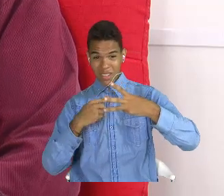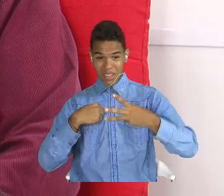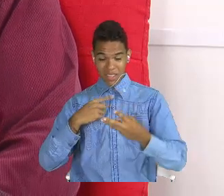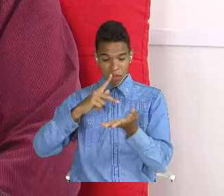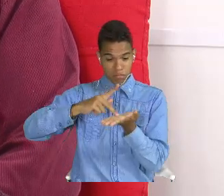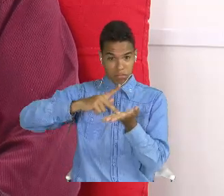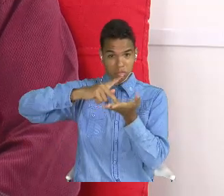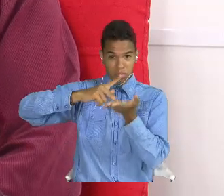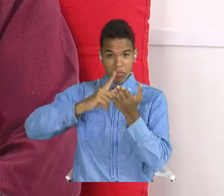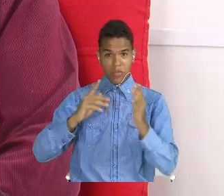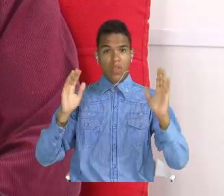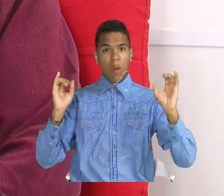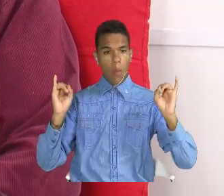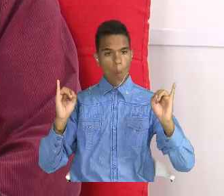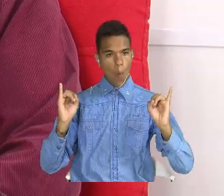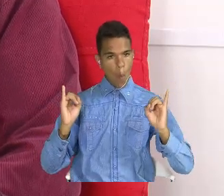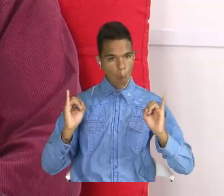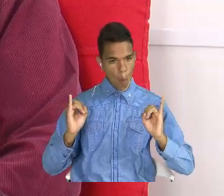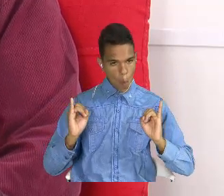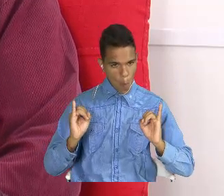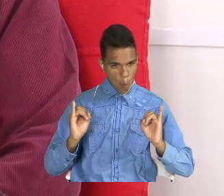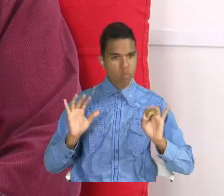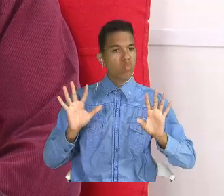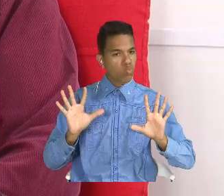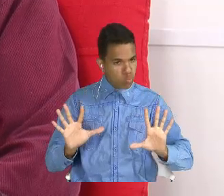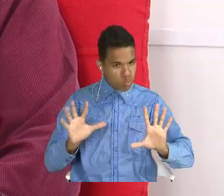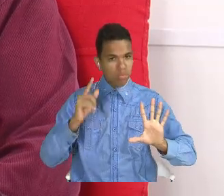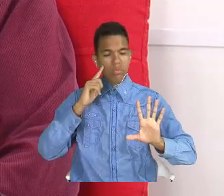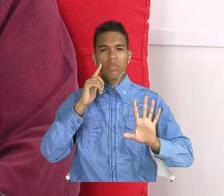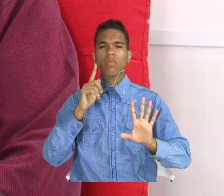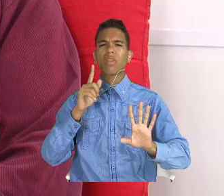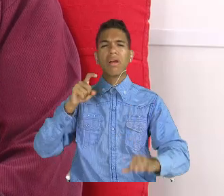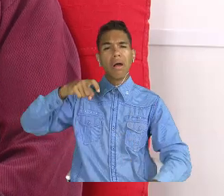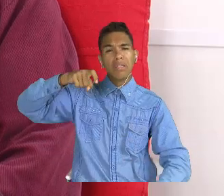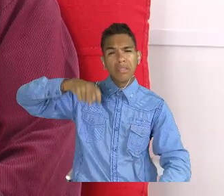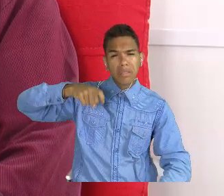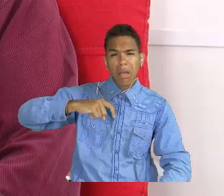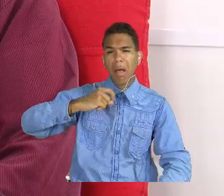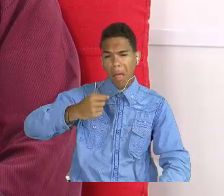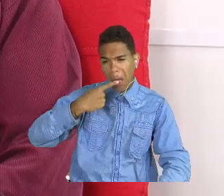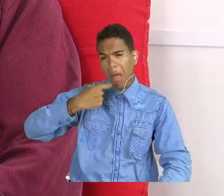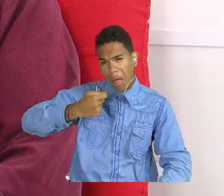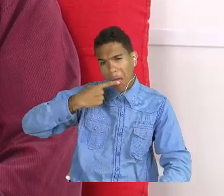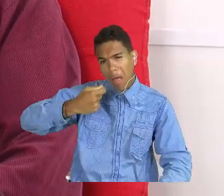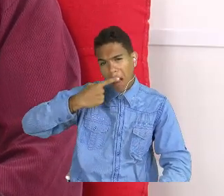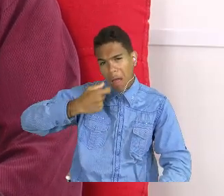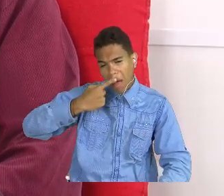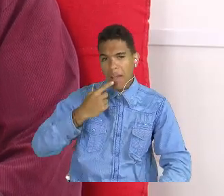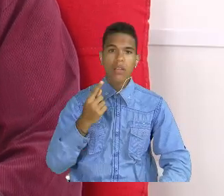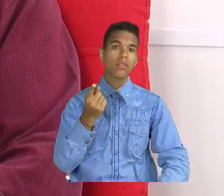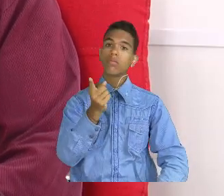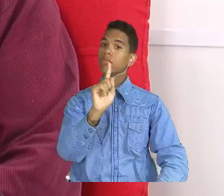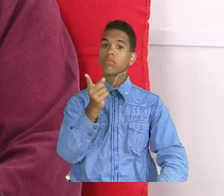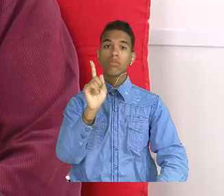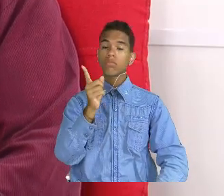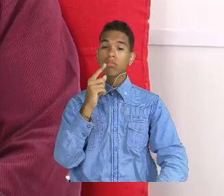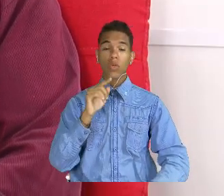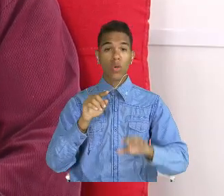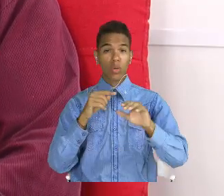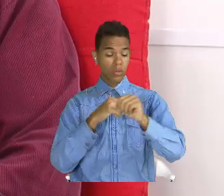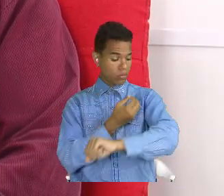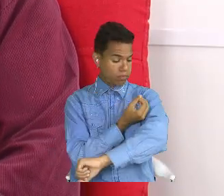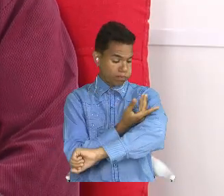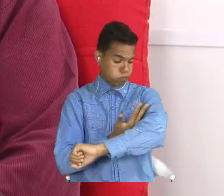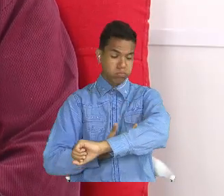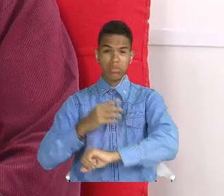corporal, puede llegar, digámoslo así, a no necesitar estar tomando medicamentos y que sus niveles de glicemia disminuyan